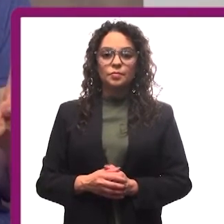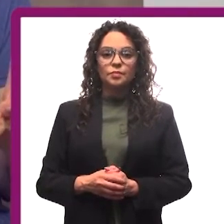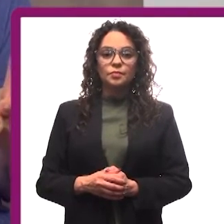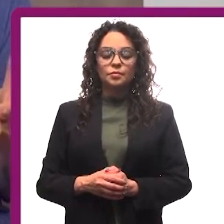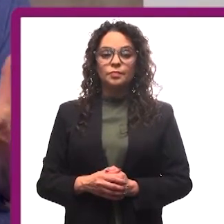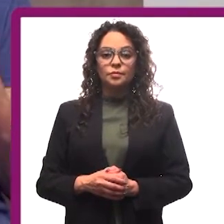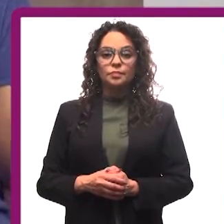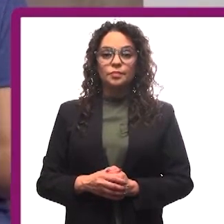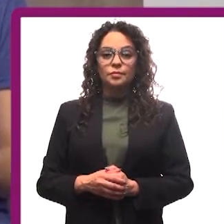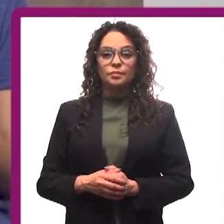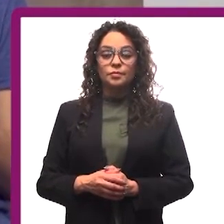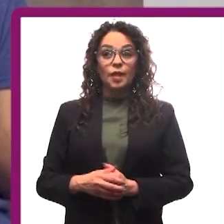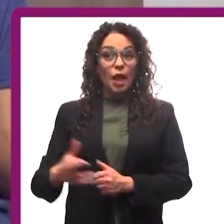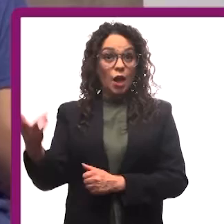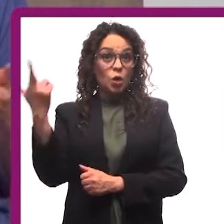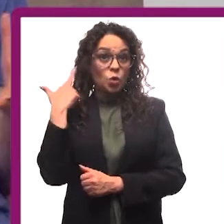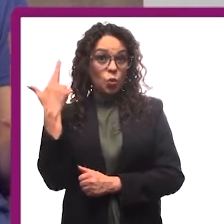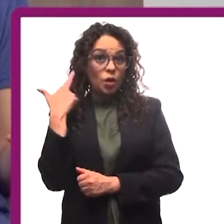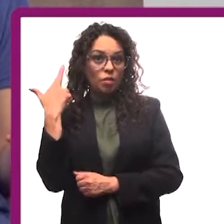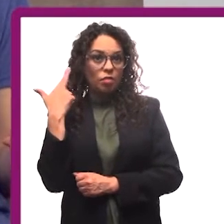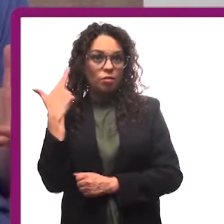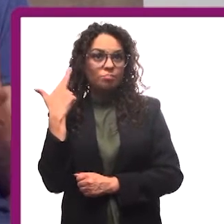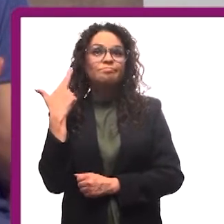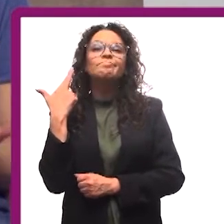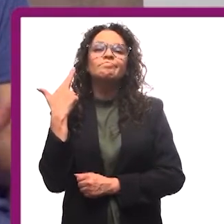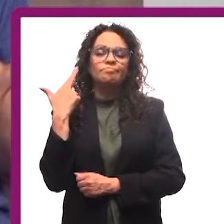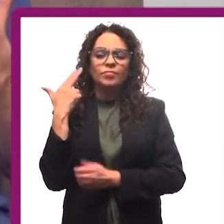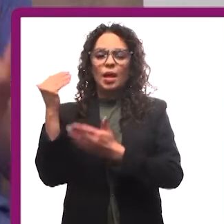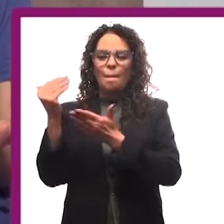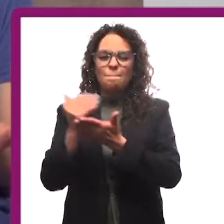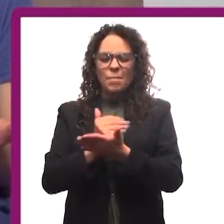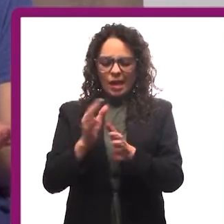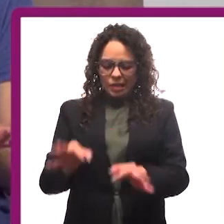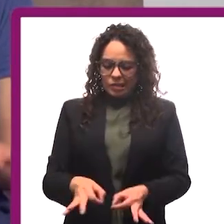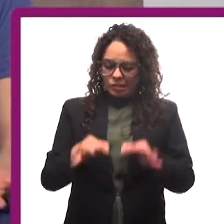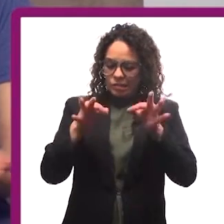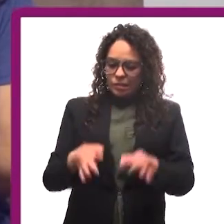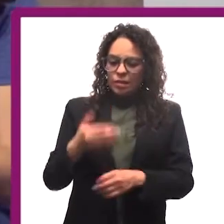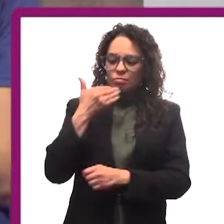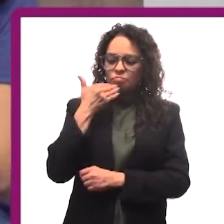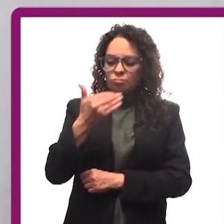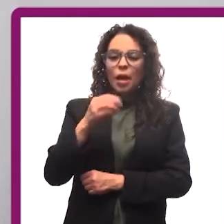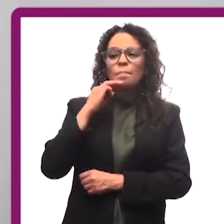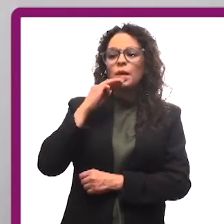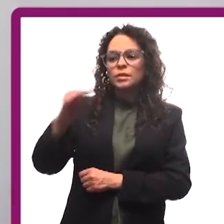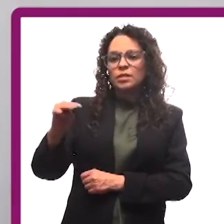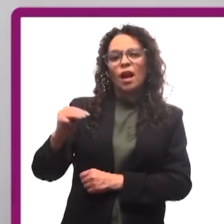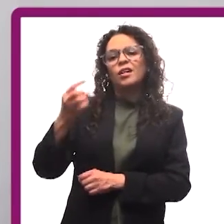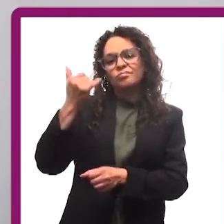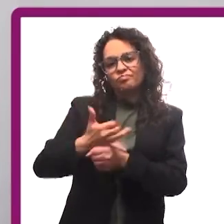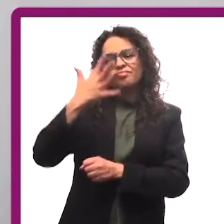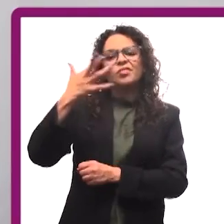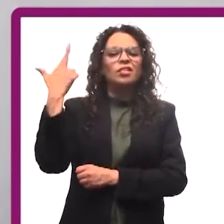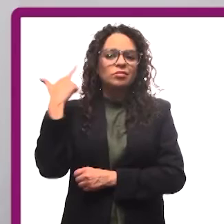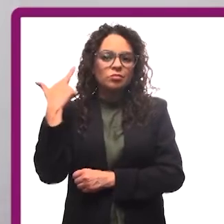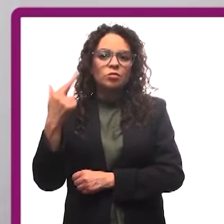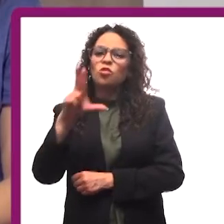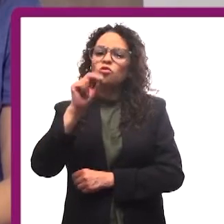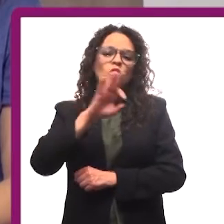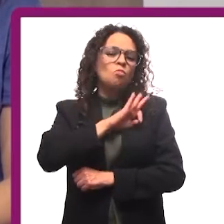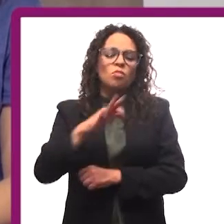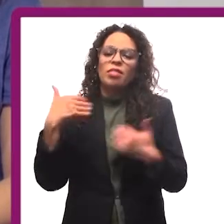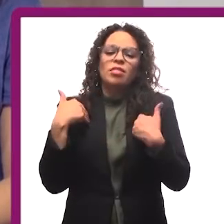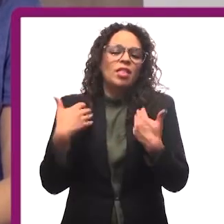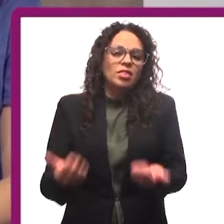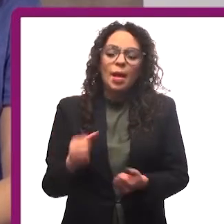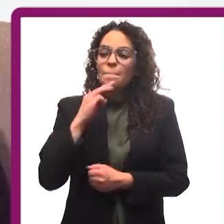El caso es que el ruido reduce la fidelidad con la que se quiere dar un mensaje. Incluso puede hacer que sea imposible de entender. ¿Entonces